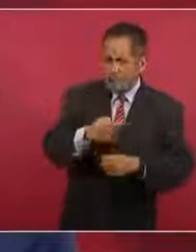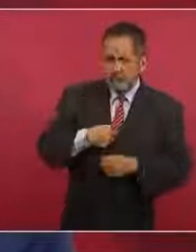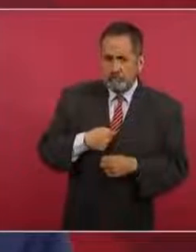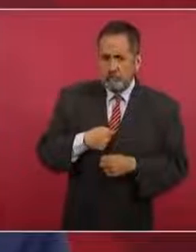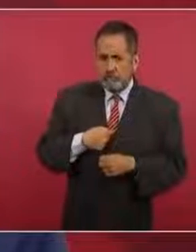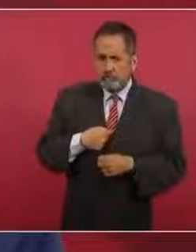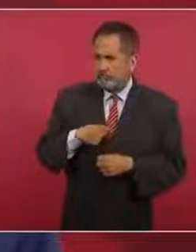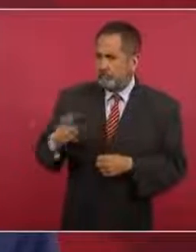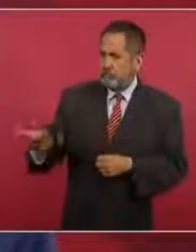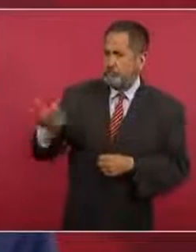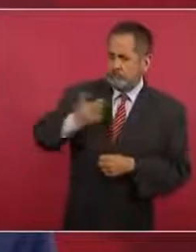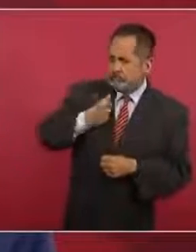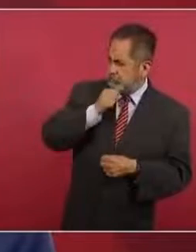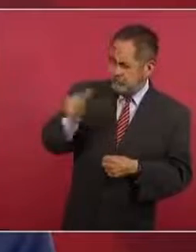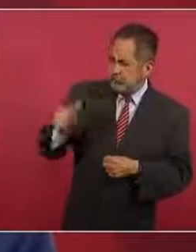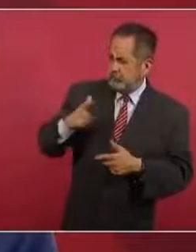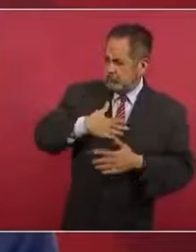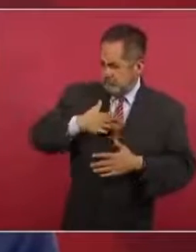sin cobrar